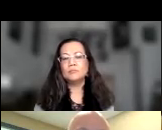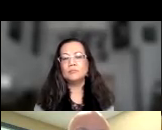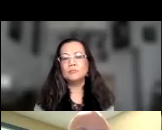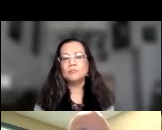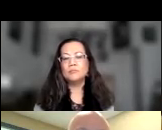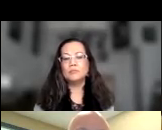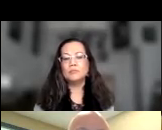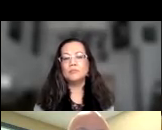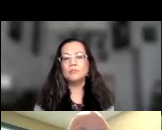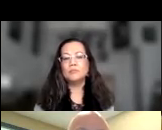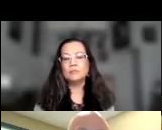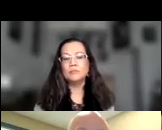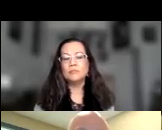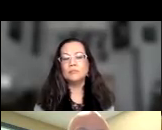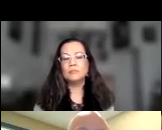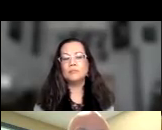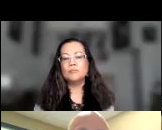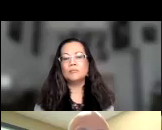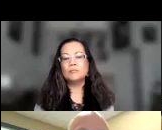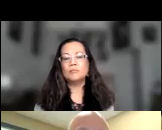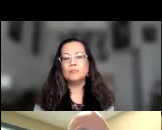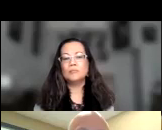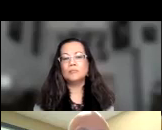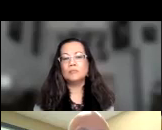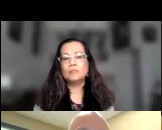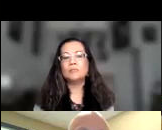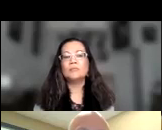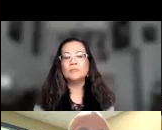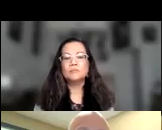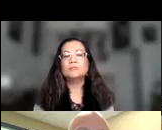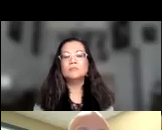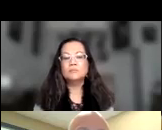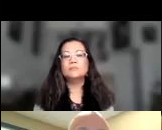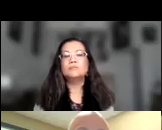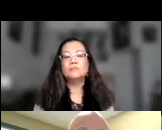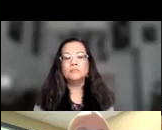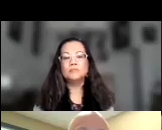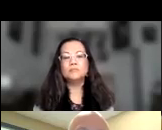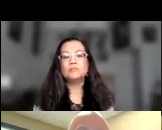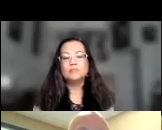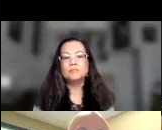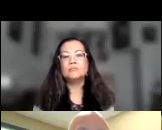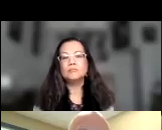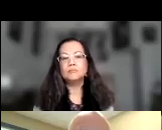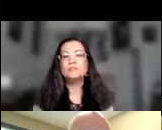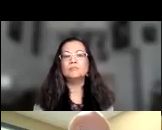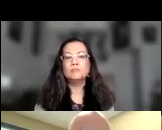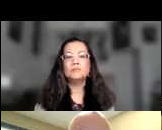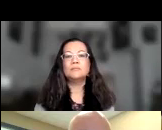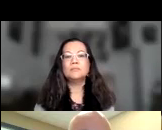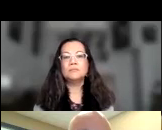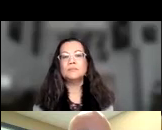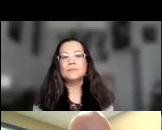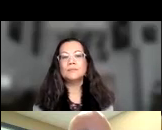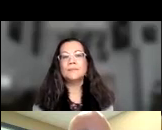basado en la información que está hecha disponible y según la discreción del departamento y